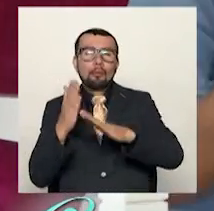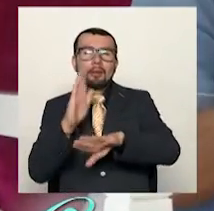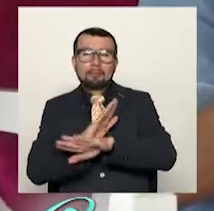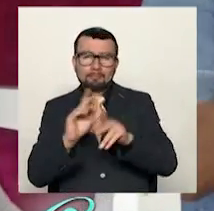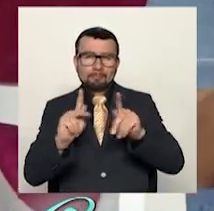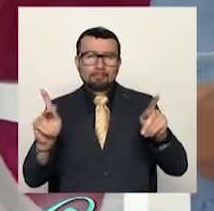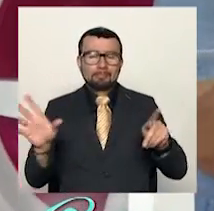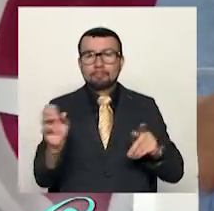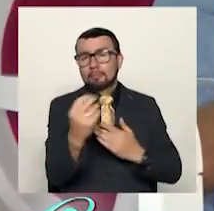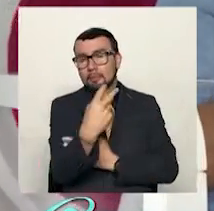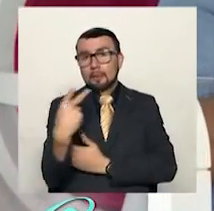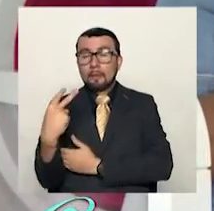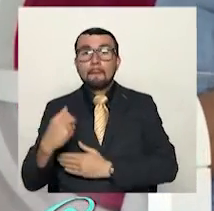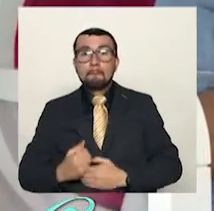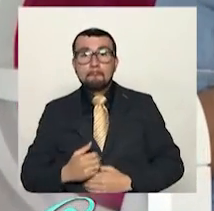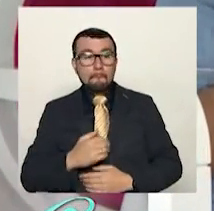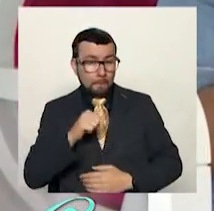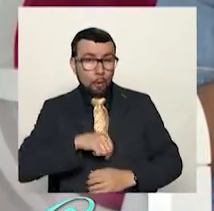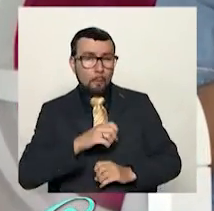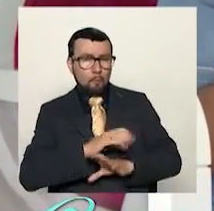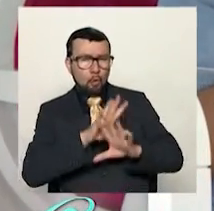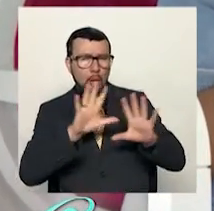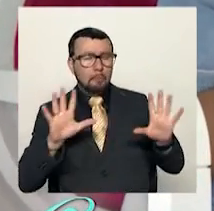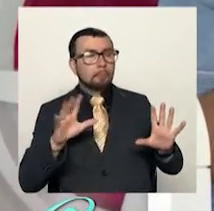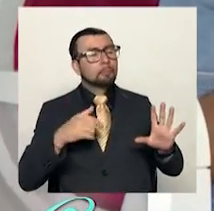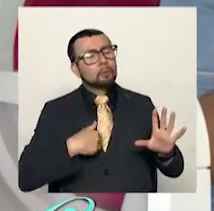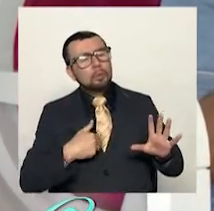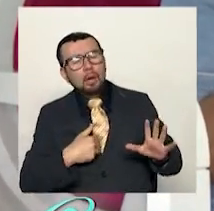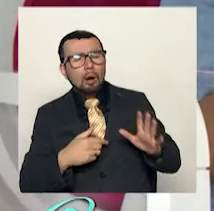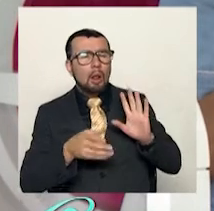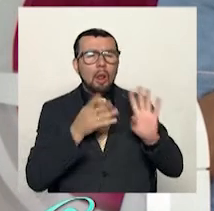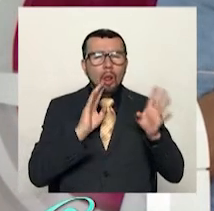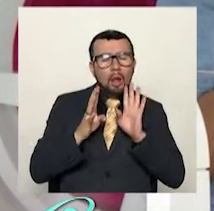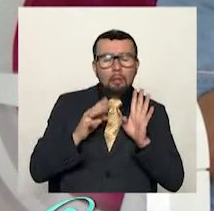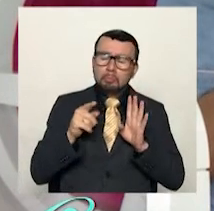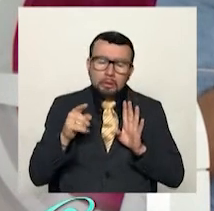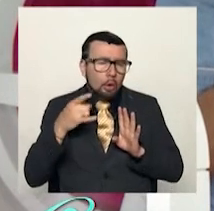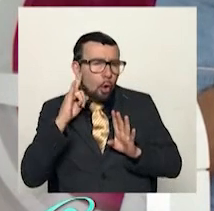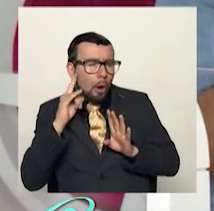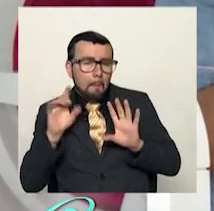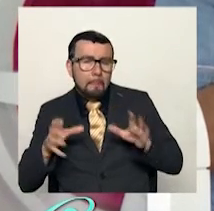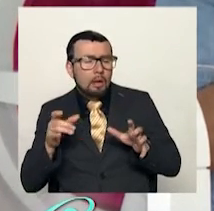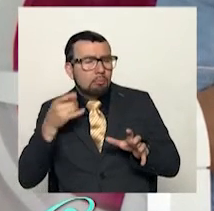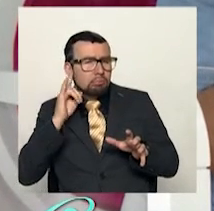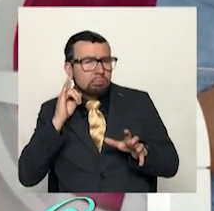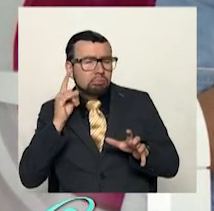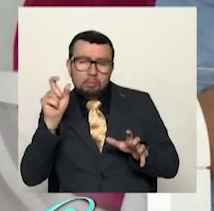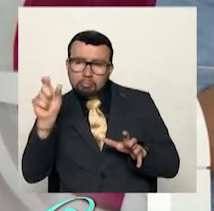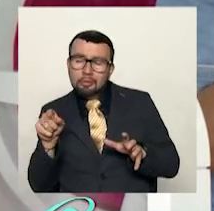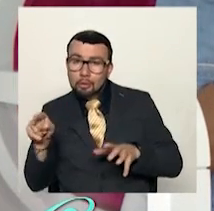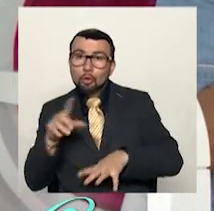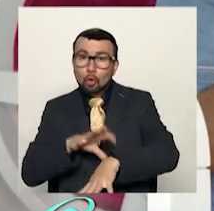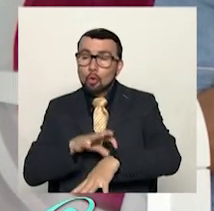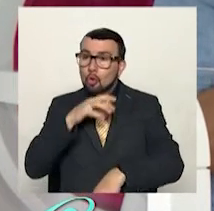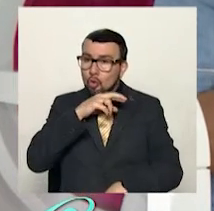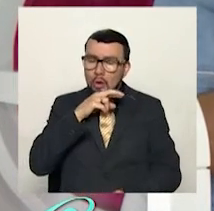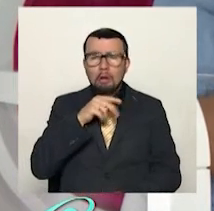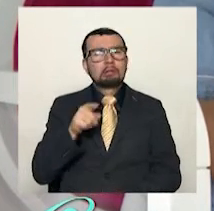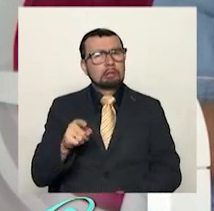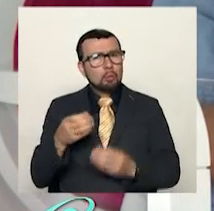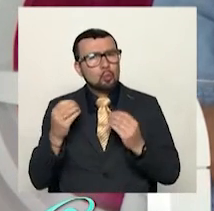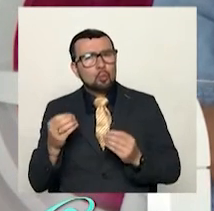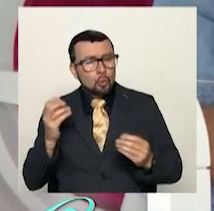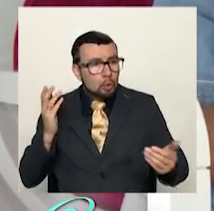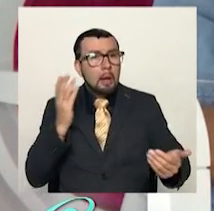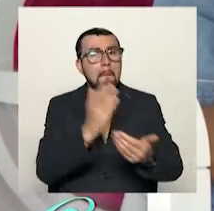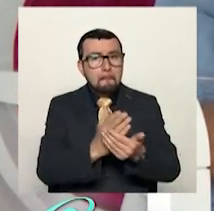televidentes. Esta mañana estuve escuchando el programa del doctor Rojas y me impactó, porque una de las patologías más comunes y más frecuentes